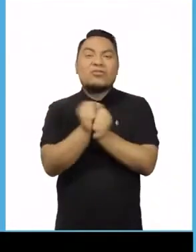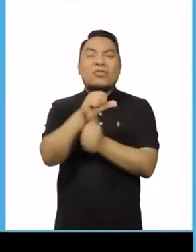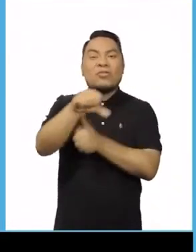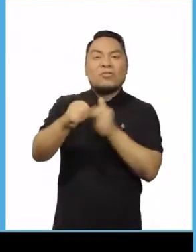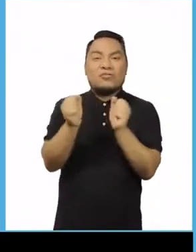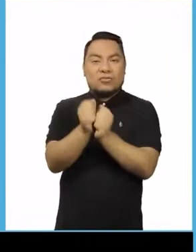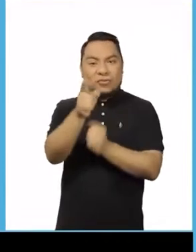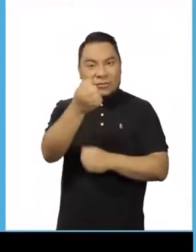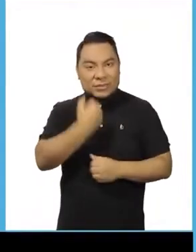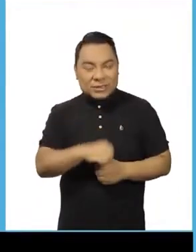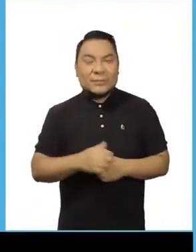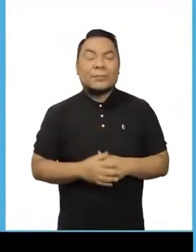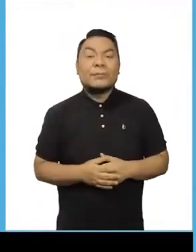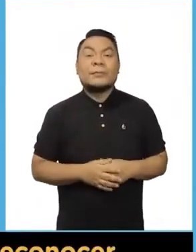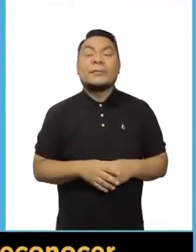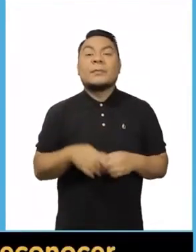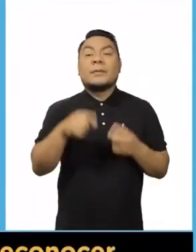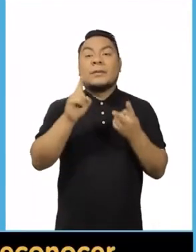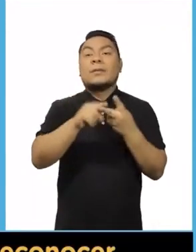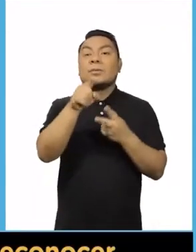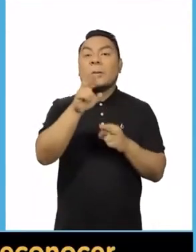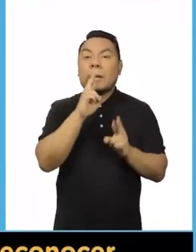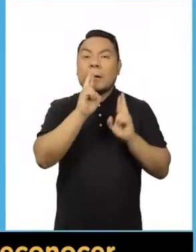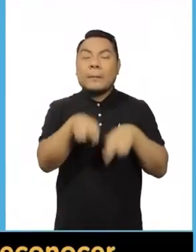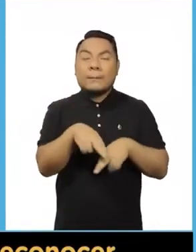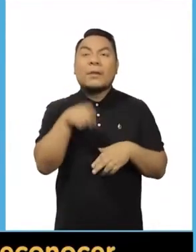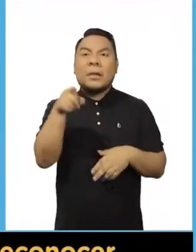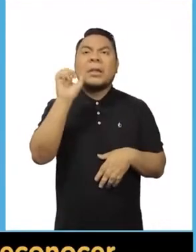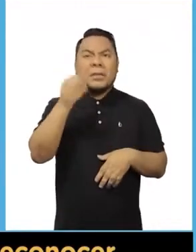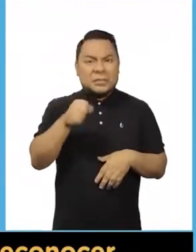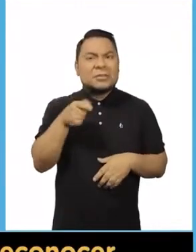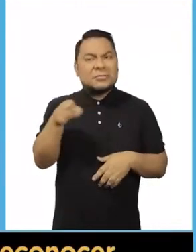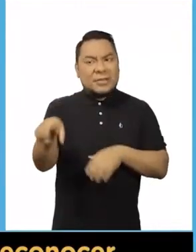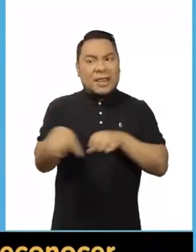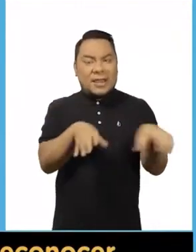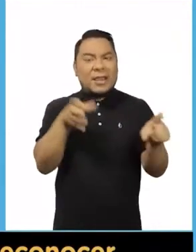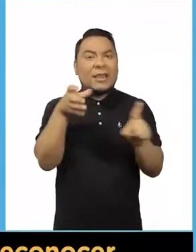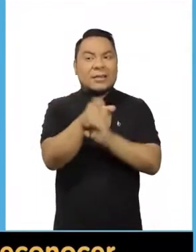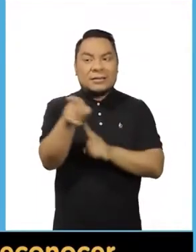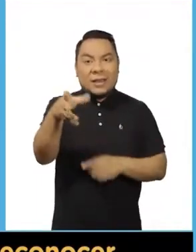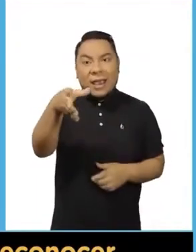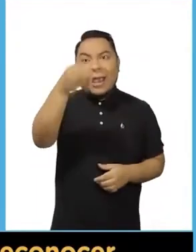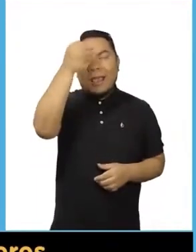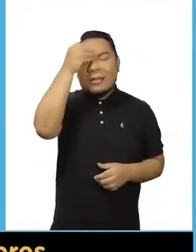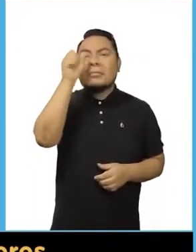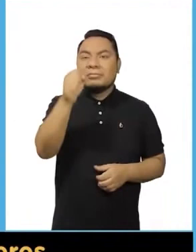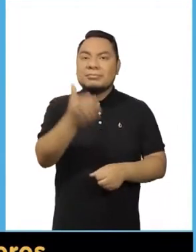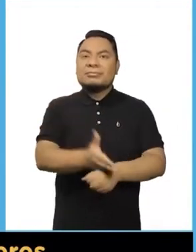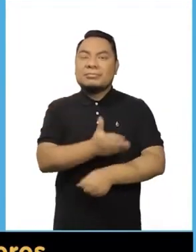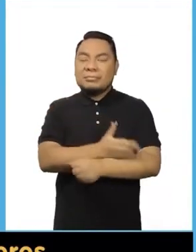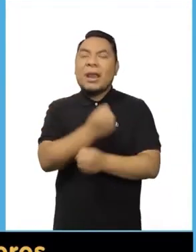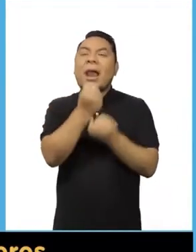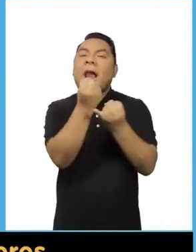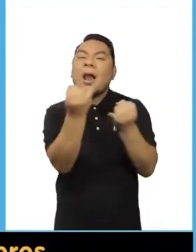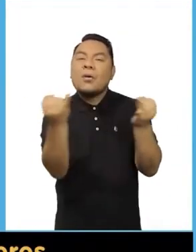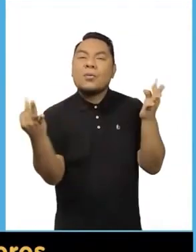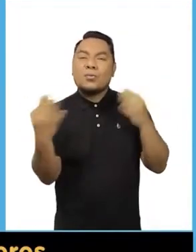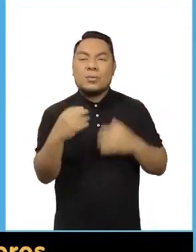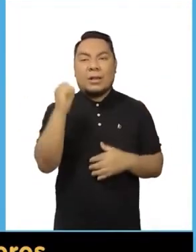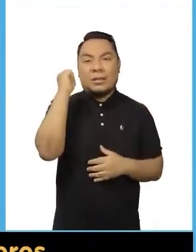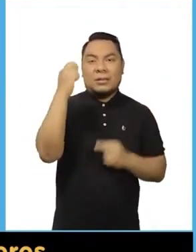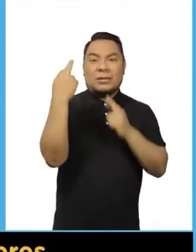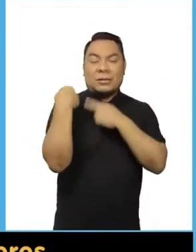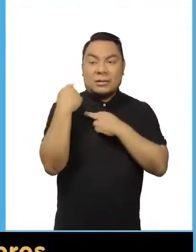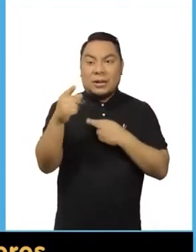y de tu compañía. Si tu respuesta fue que logró elaborar y reconocer en el mural